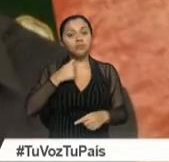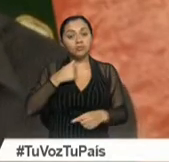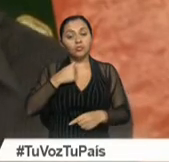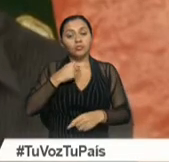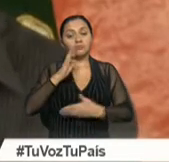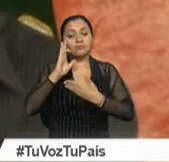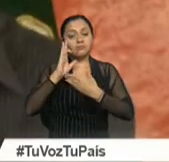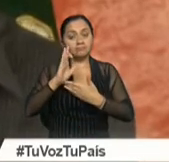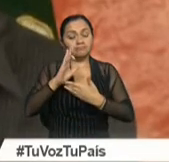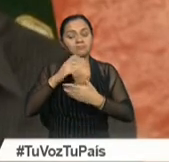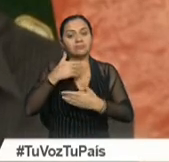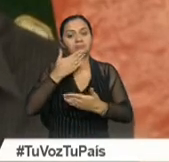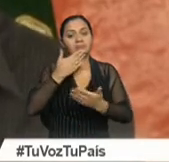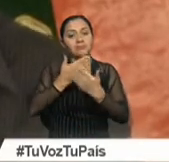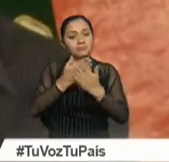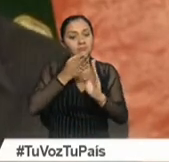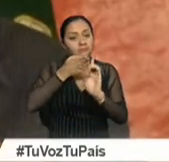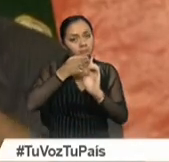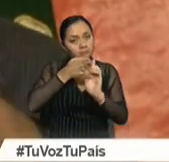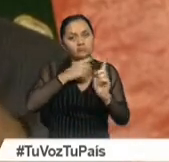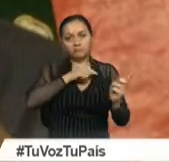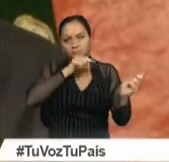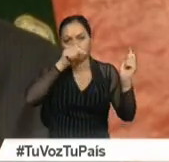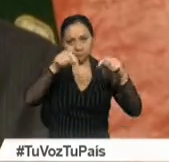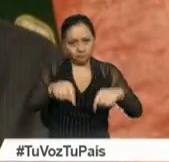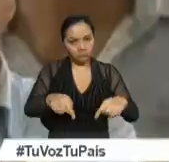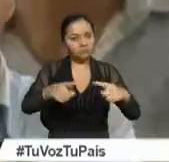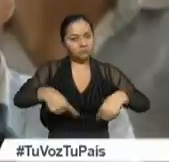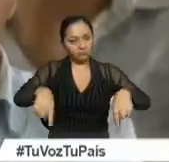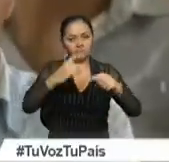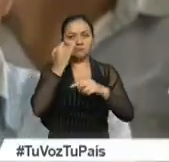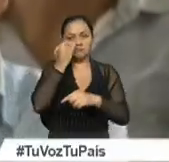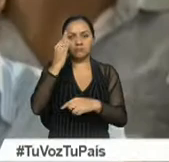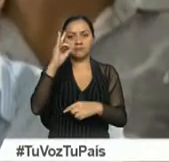asisto es al de la FENOCIN.